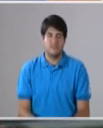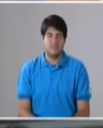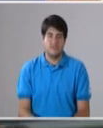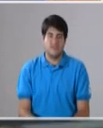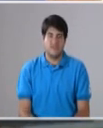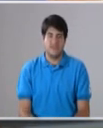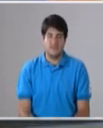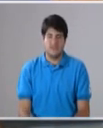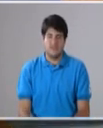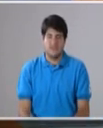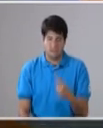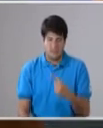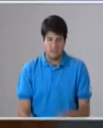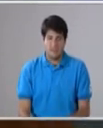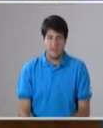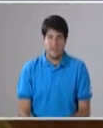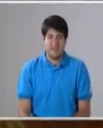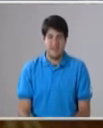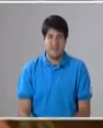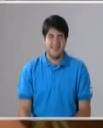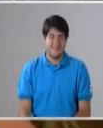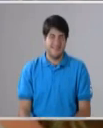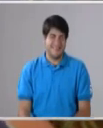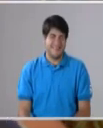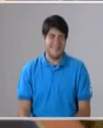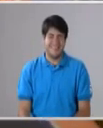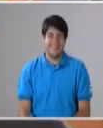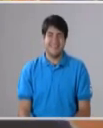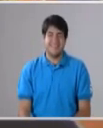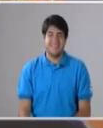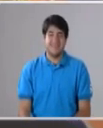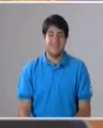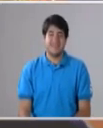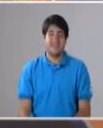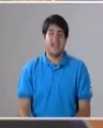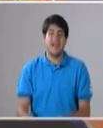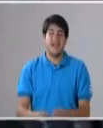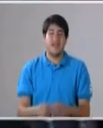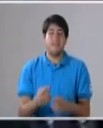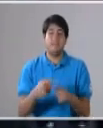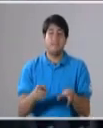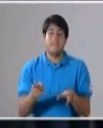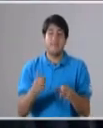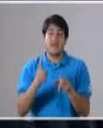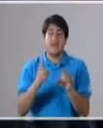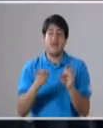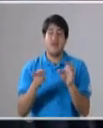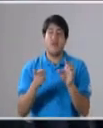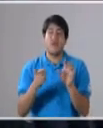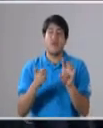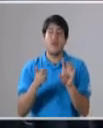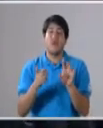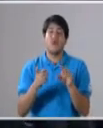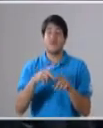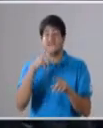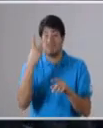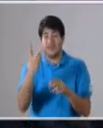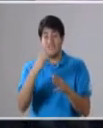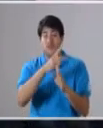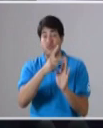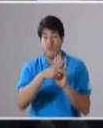Muy bien, ok. Ahora, según este verso, ¿qué es lo que se tiene que escuchar?